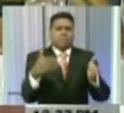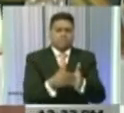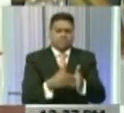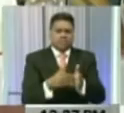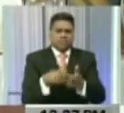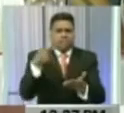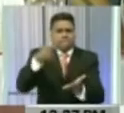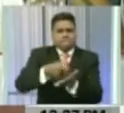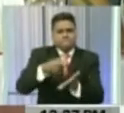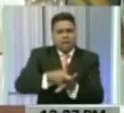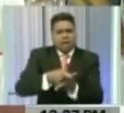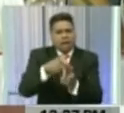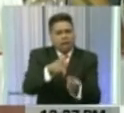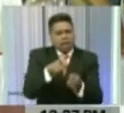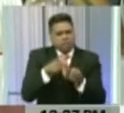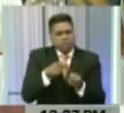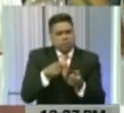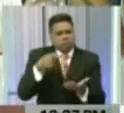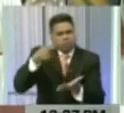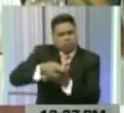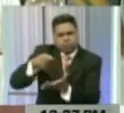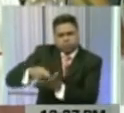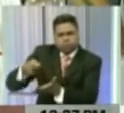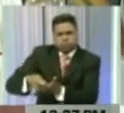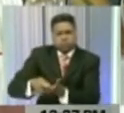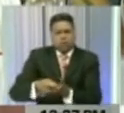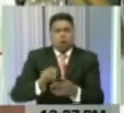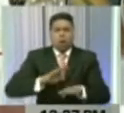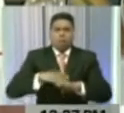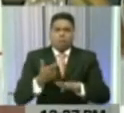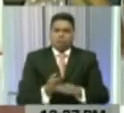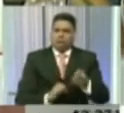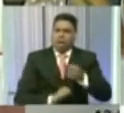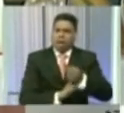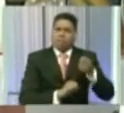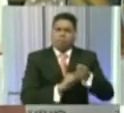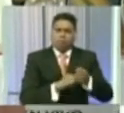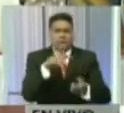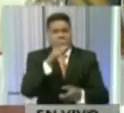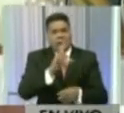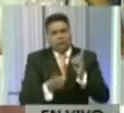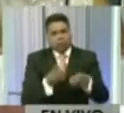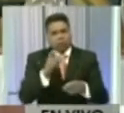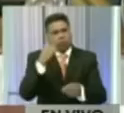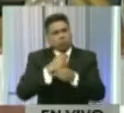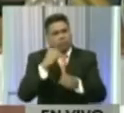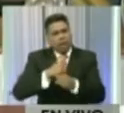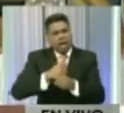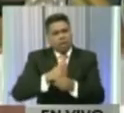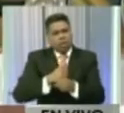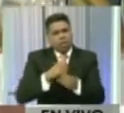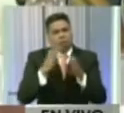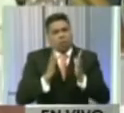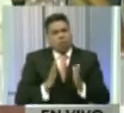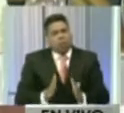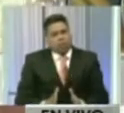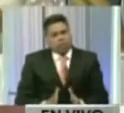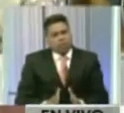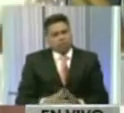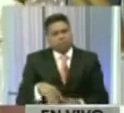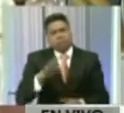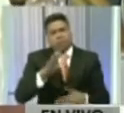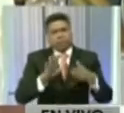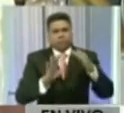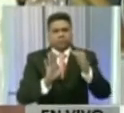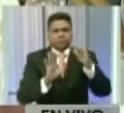impuestos para apoyar en la crisis a los trabajadores. Todo el que gana de 50 mil bolívares para abajo no